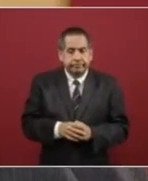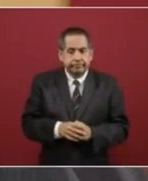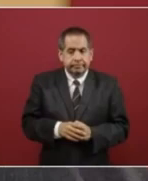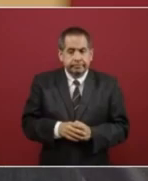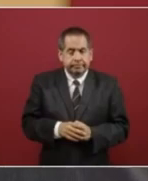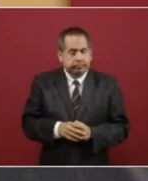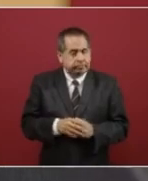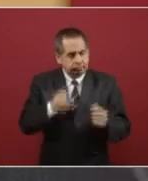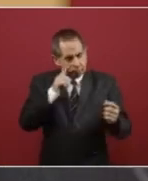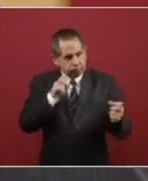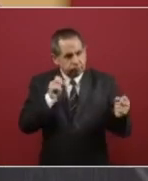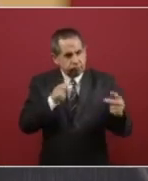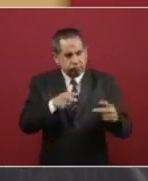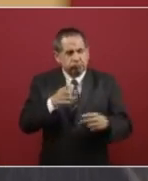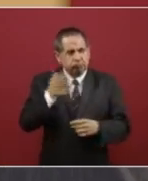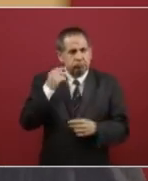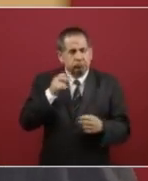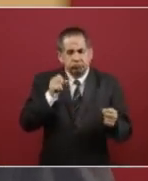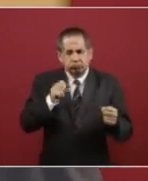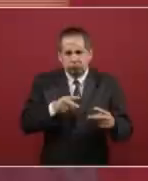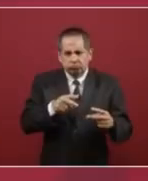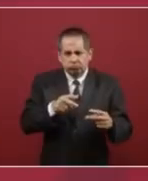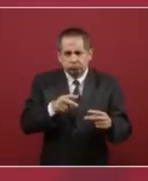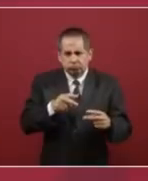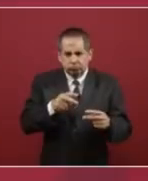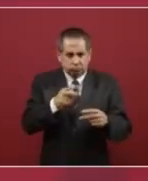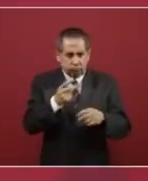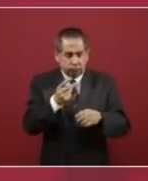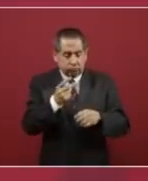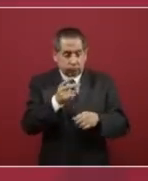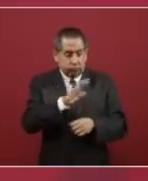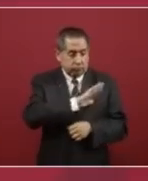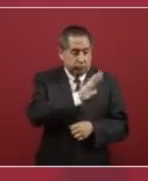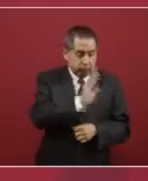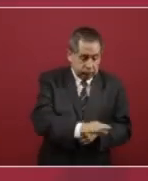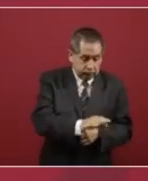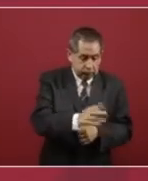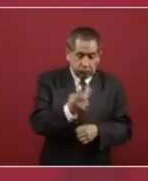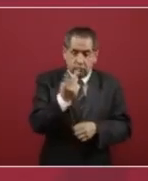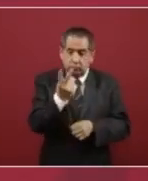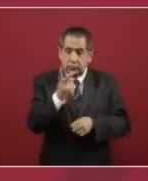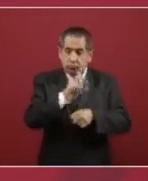nos vimos dos días antes de que lo asesinara.